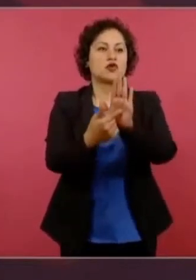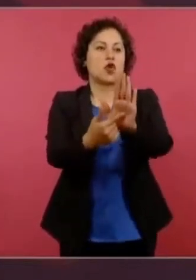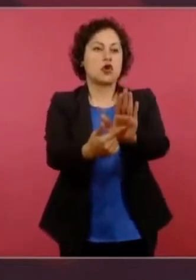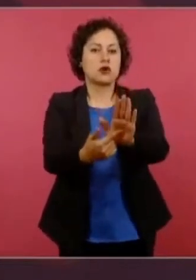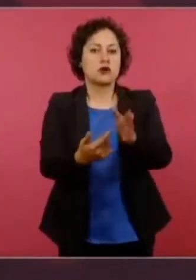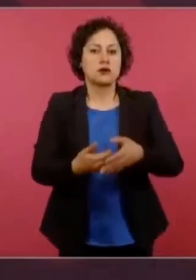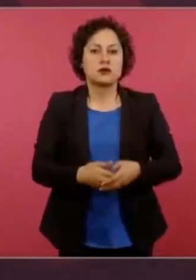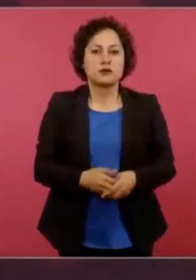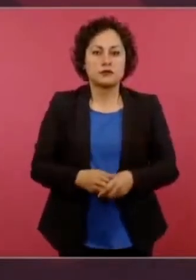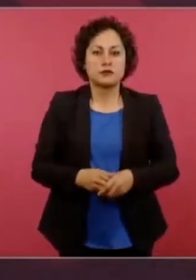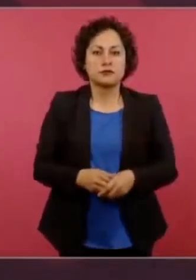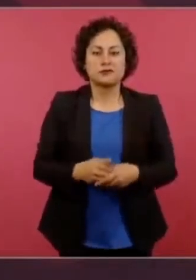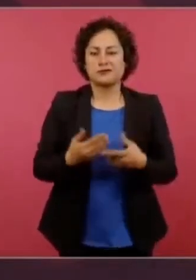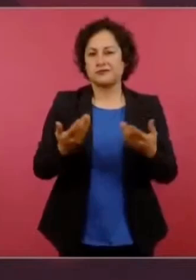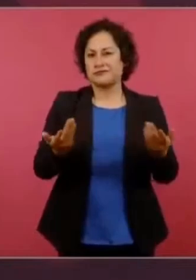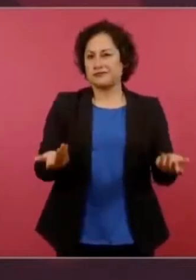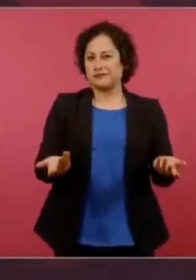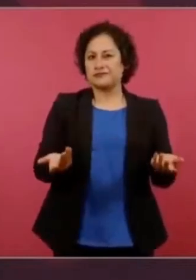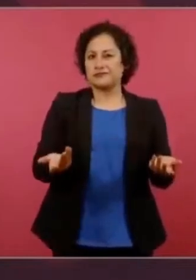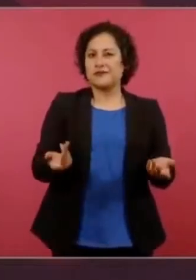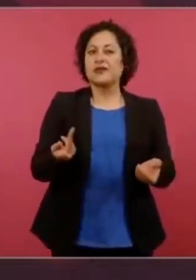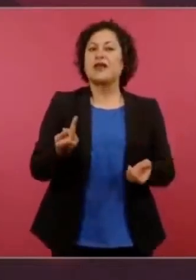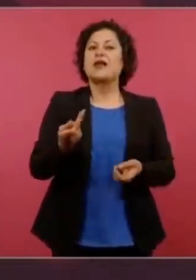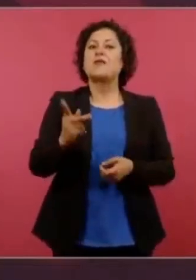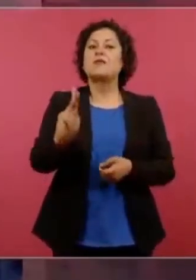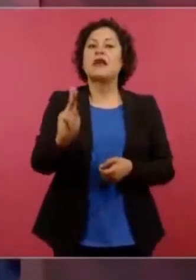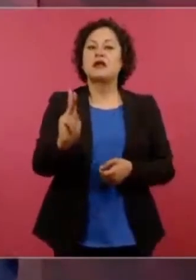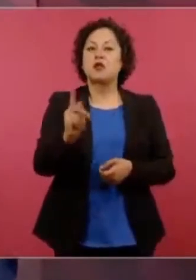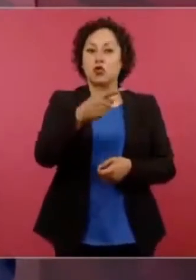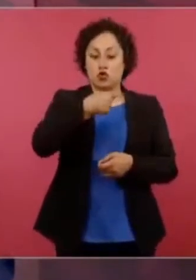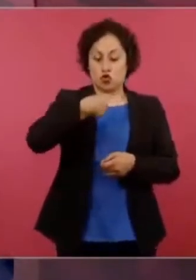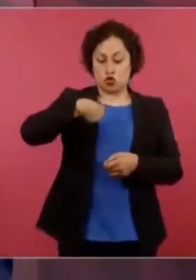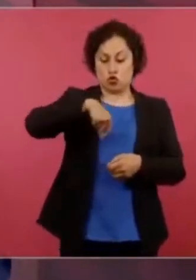¿Y cómo terminamos nosotros como autoridad?